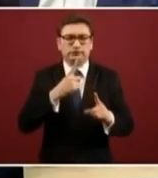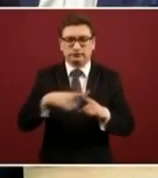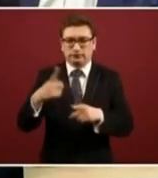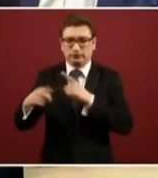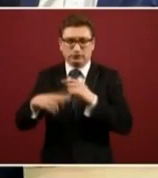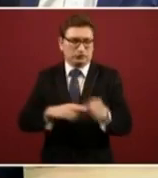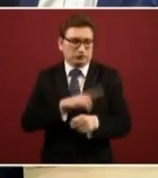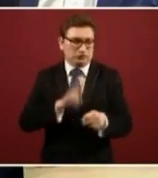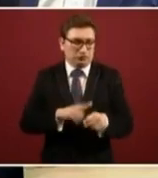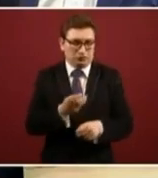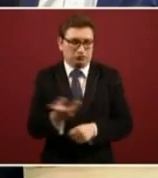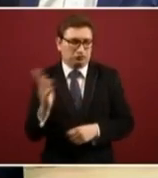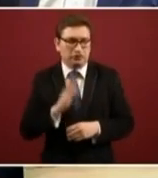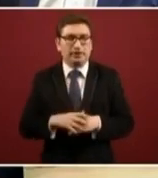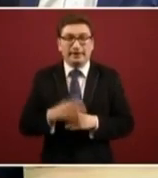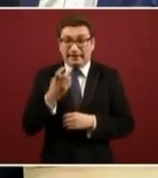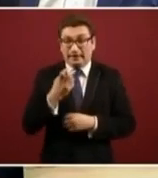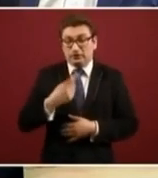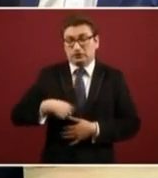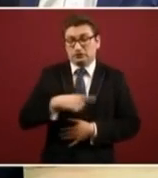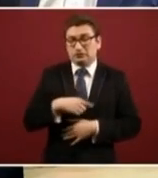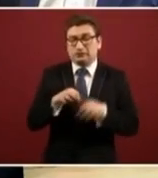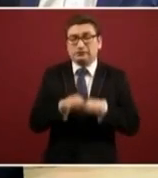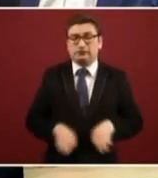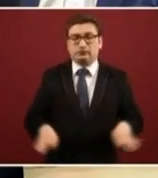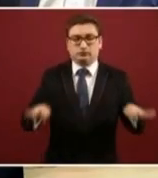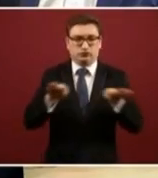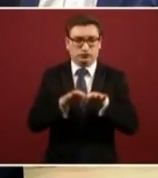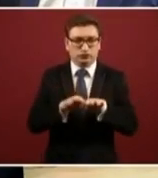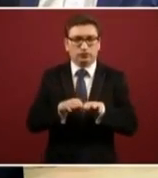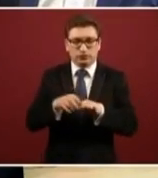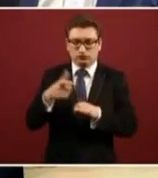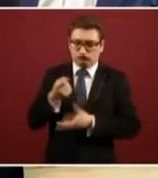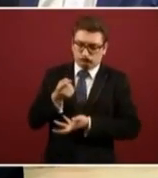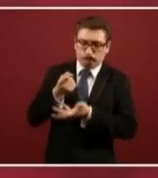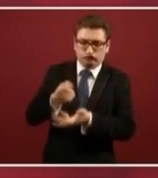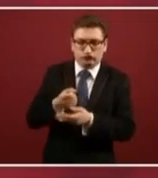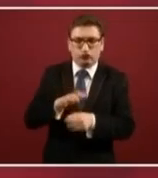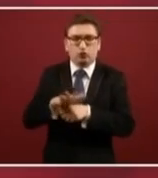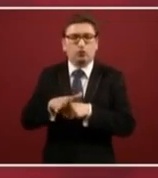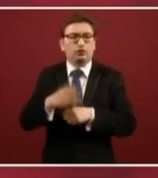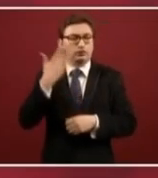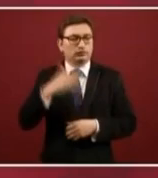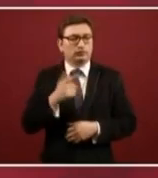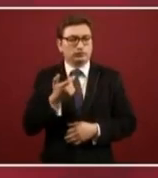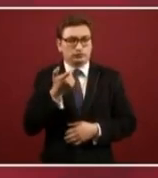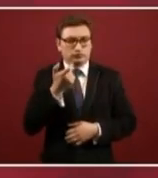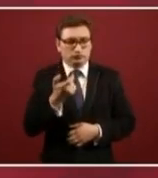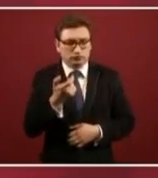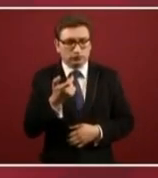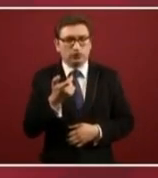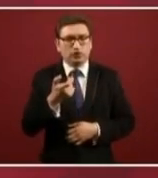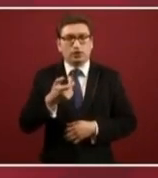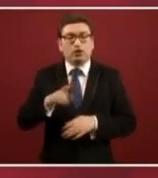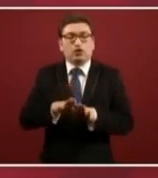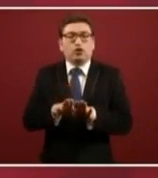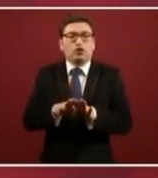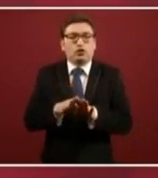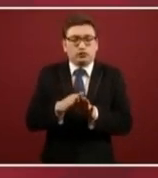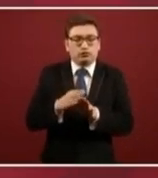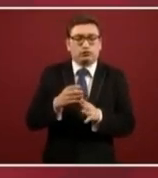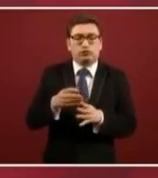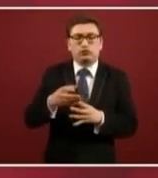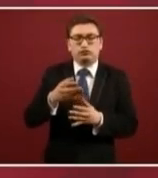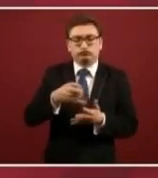a concentrar un esfuerzo muy importante para dos recursos fundamentales. El costo de traducir los recursos naturales en